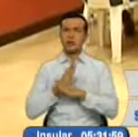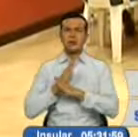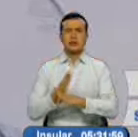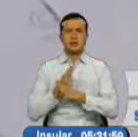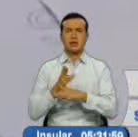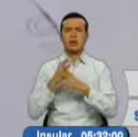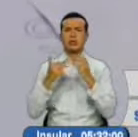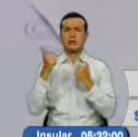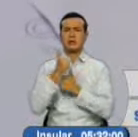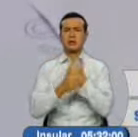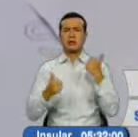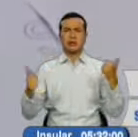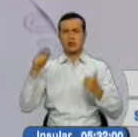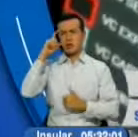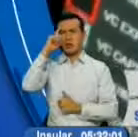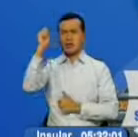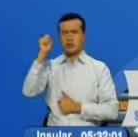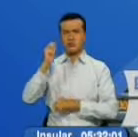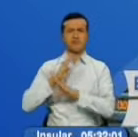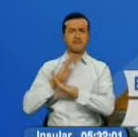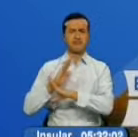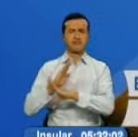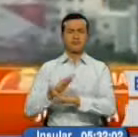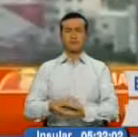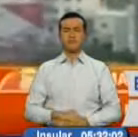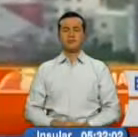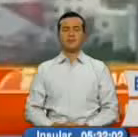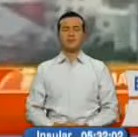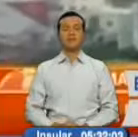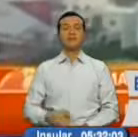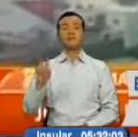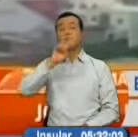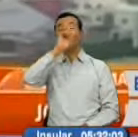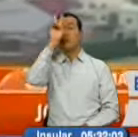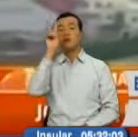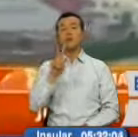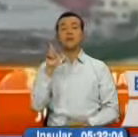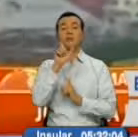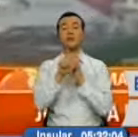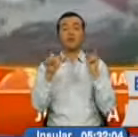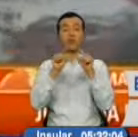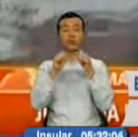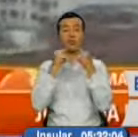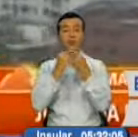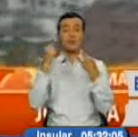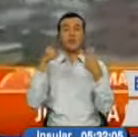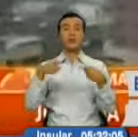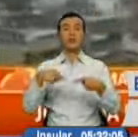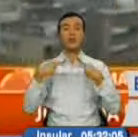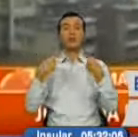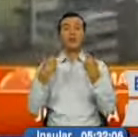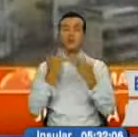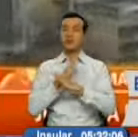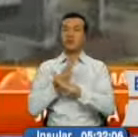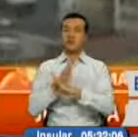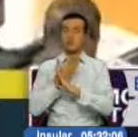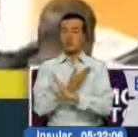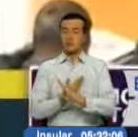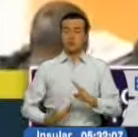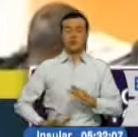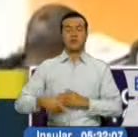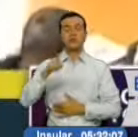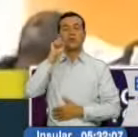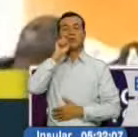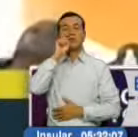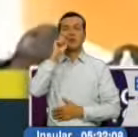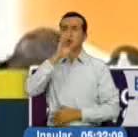del ex candidato Guillermo Lasso. En Venezuela, partidarios de la oposición rechazan al régimen de Nicolás Maduro